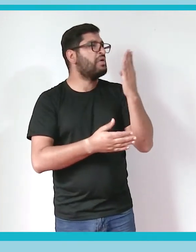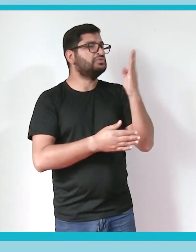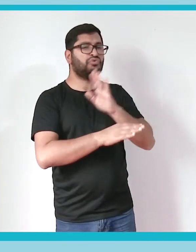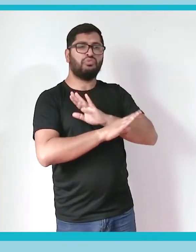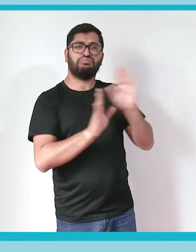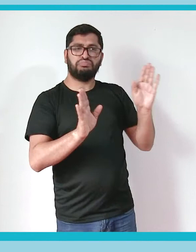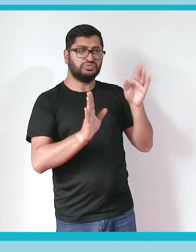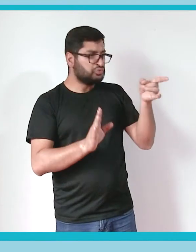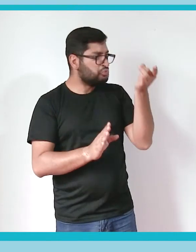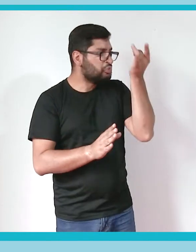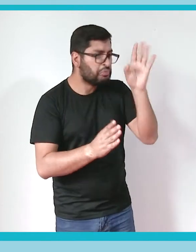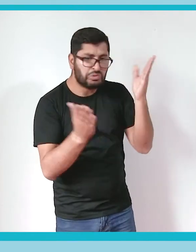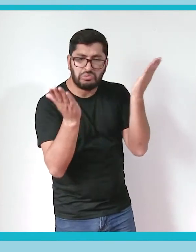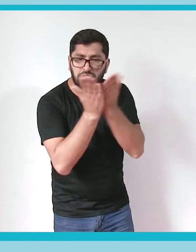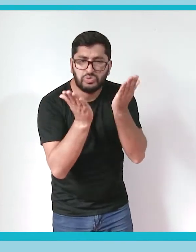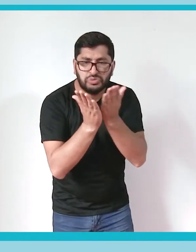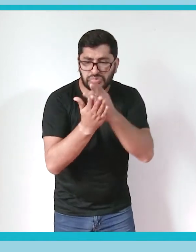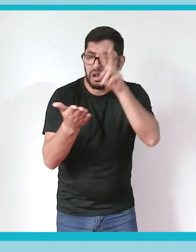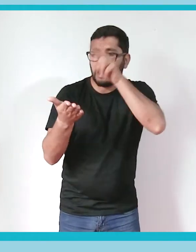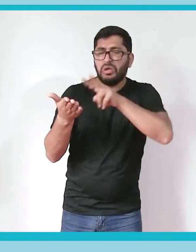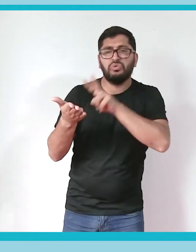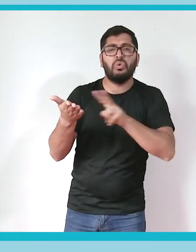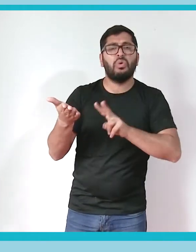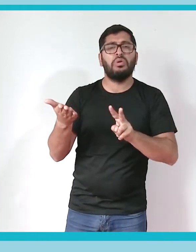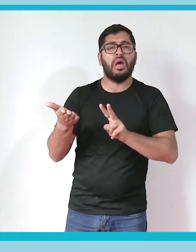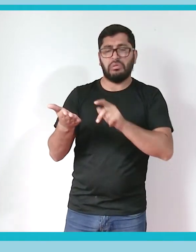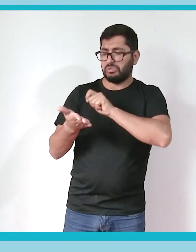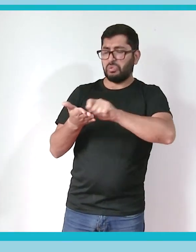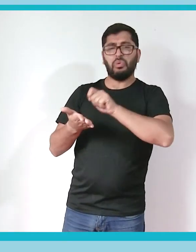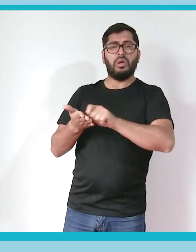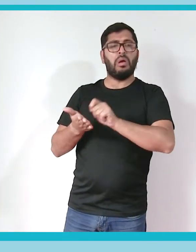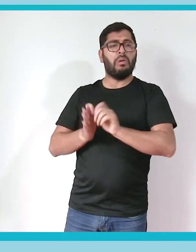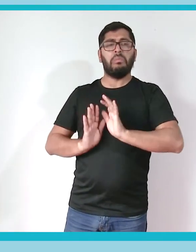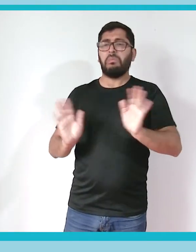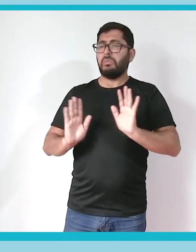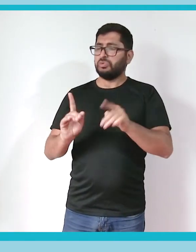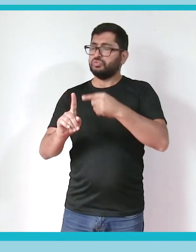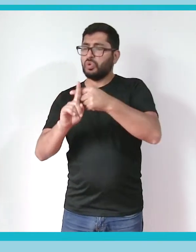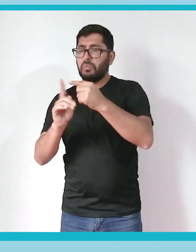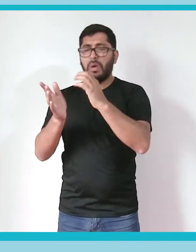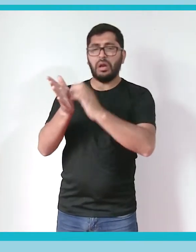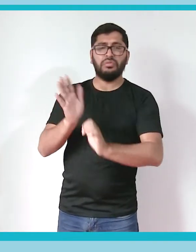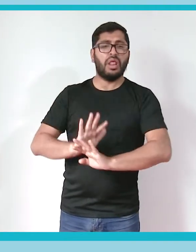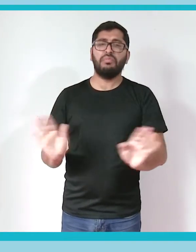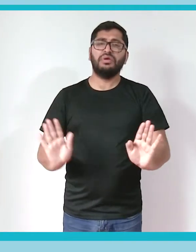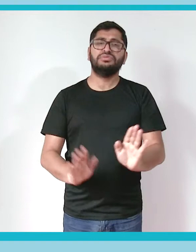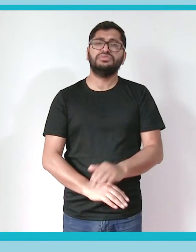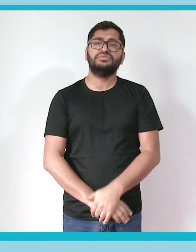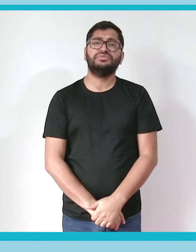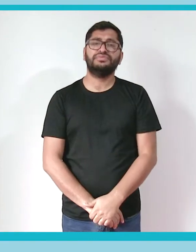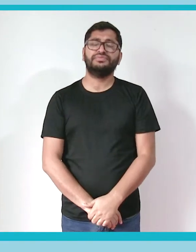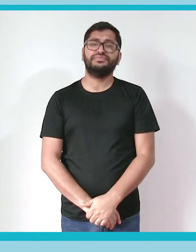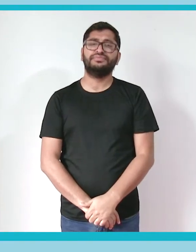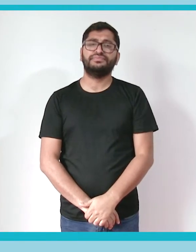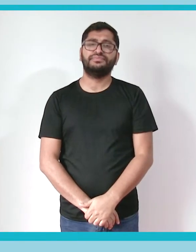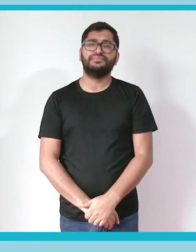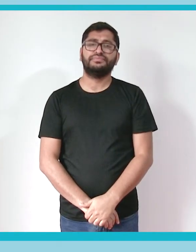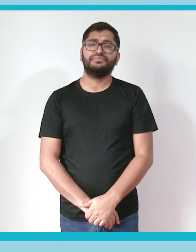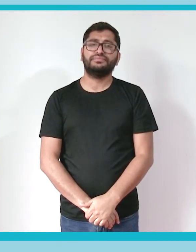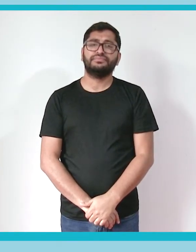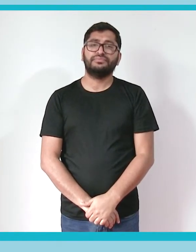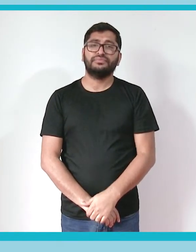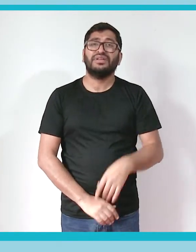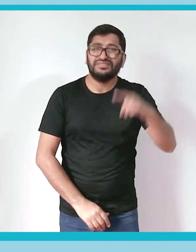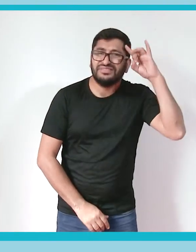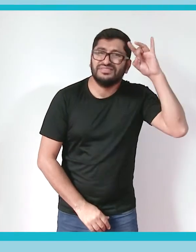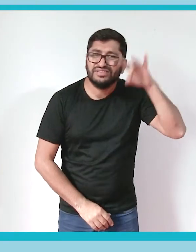hasta tercero, porque decían, basta con que aprenda a leer y escribir y hacer aritmética, que